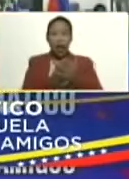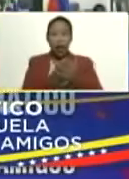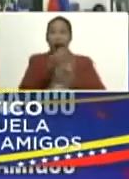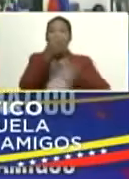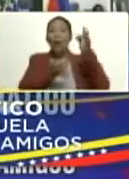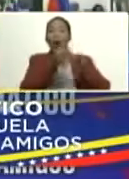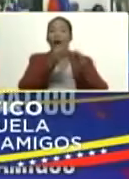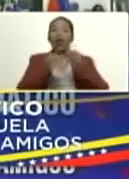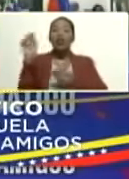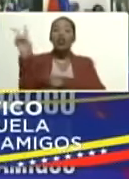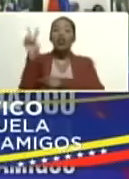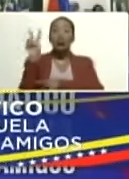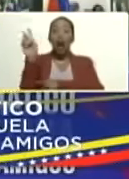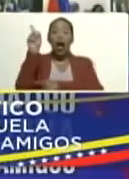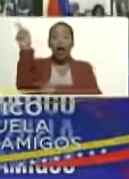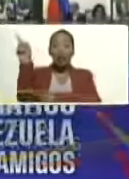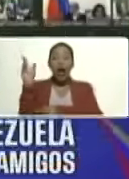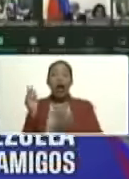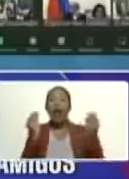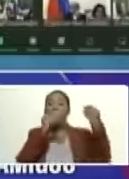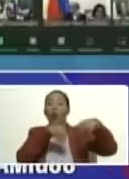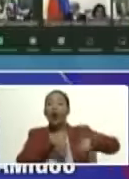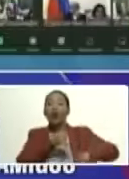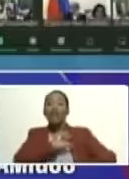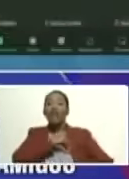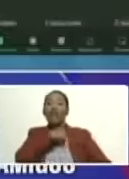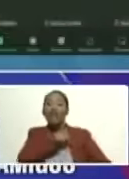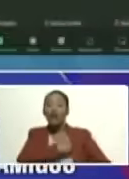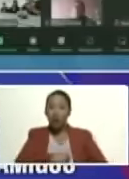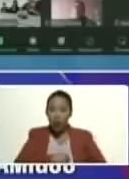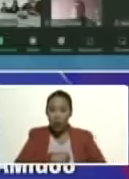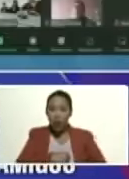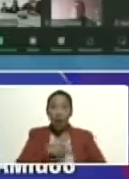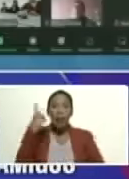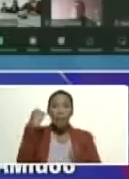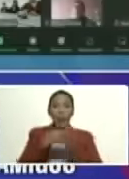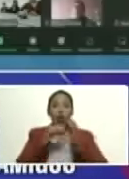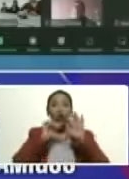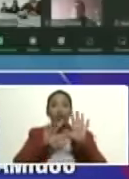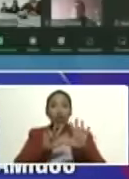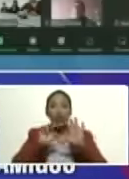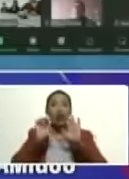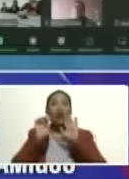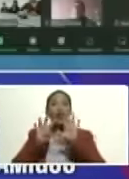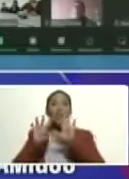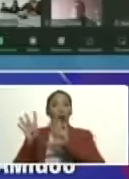París de 1899, ni la presencia de ningún venezolano allí.